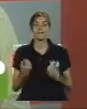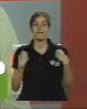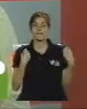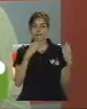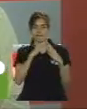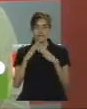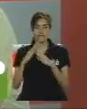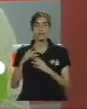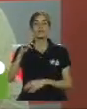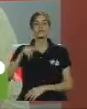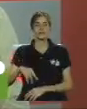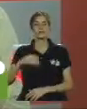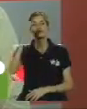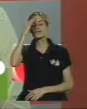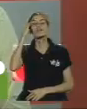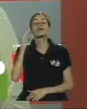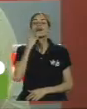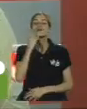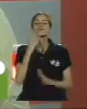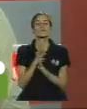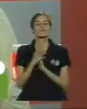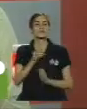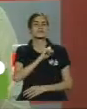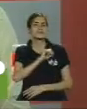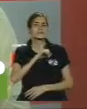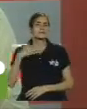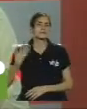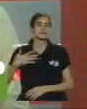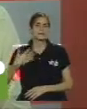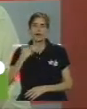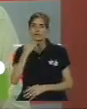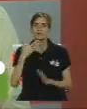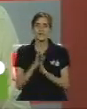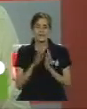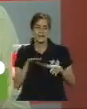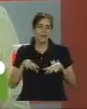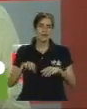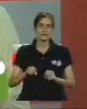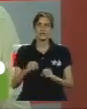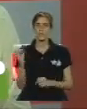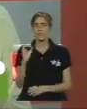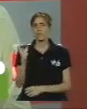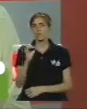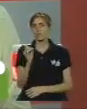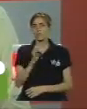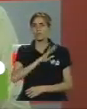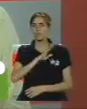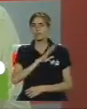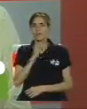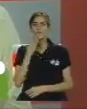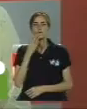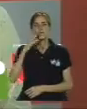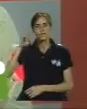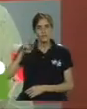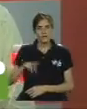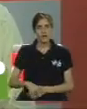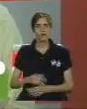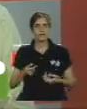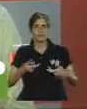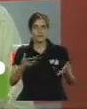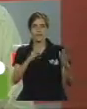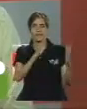Pero además también se puede estar generando un gran temor, que es que con este registro y con nuestras cotidianas entregas de